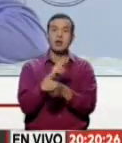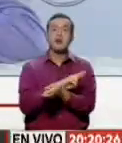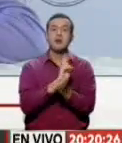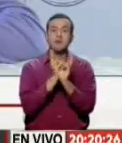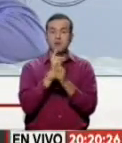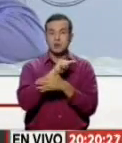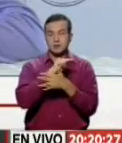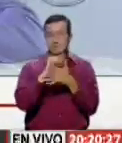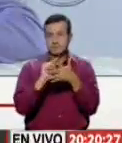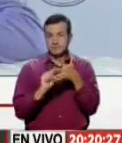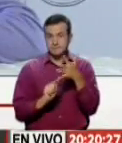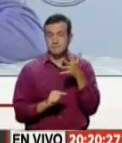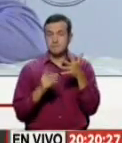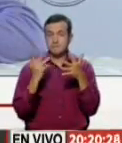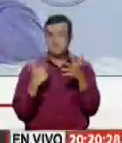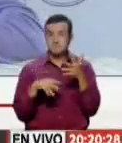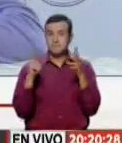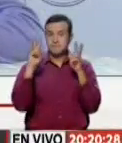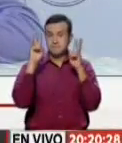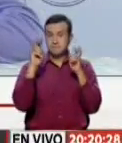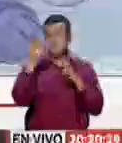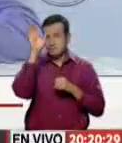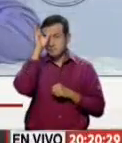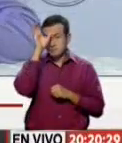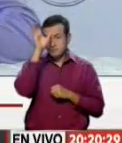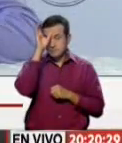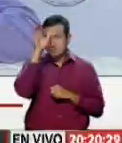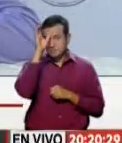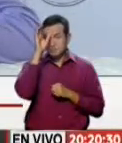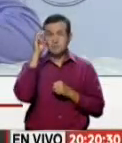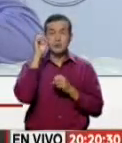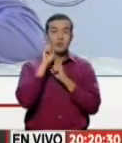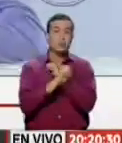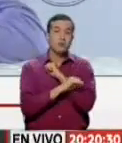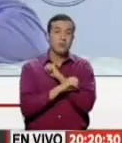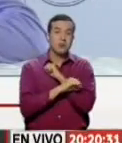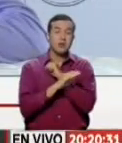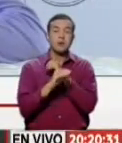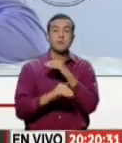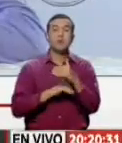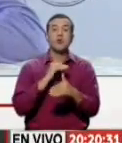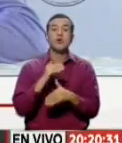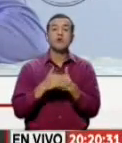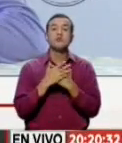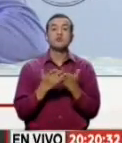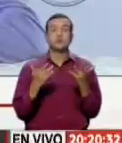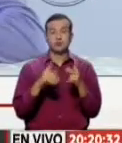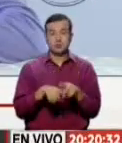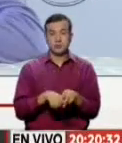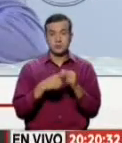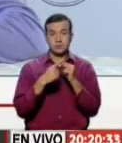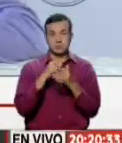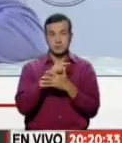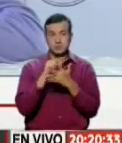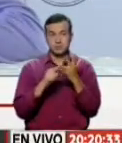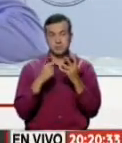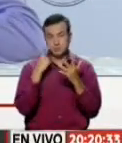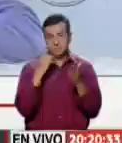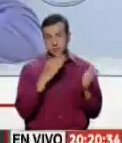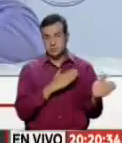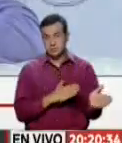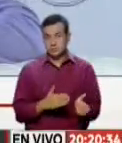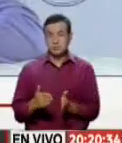que sean necesarias en los temas culturales, de publicidad, en un proceso de iniciación de lo que